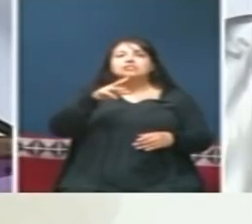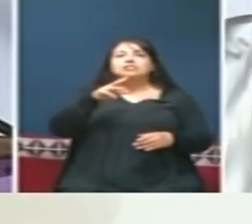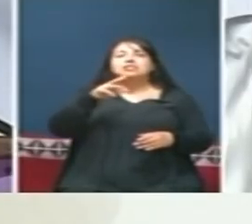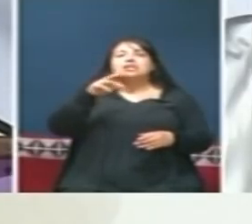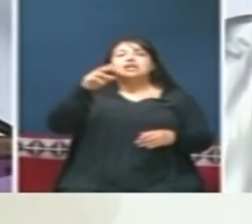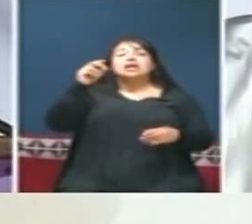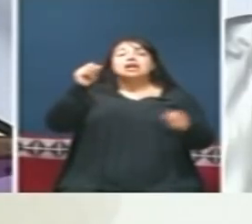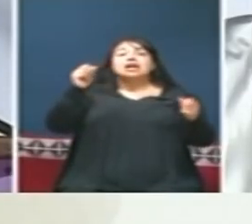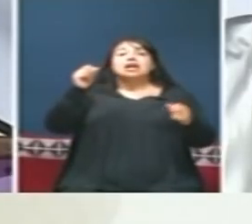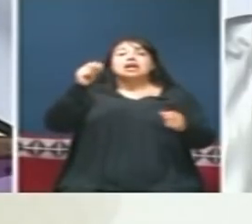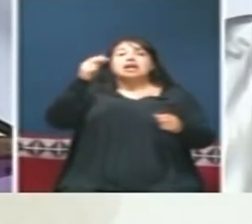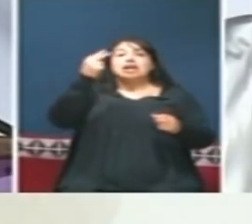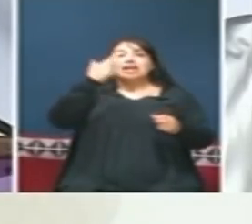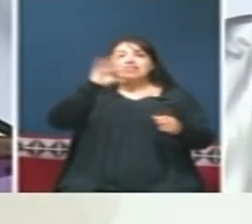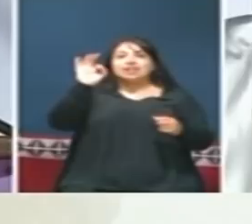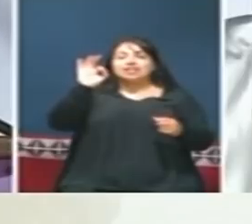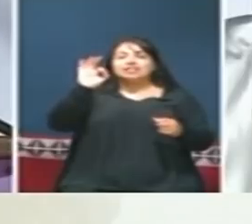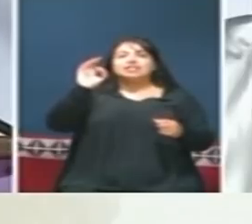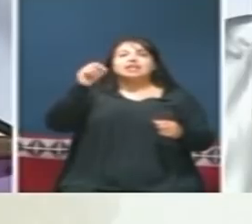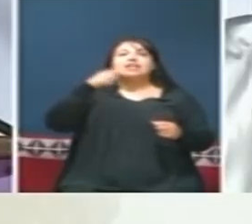agosto sucesivo.